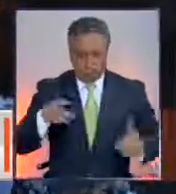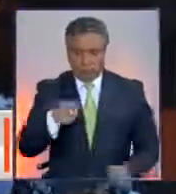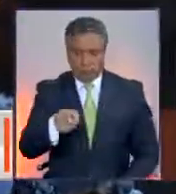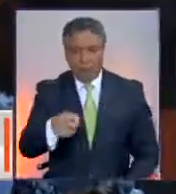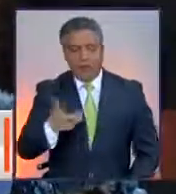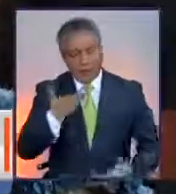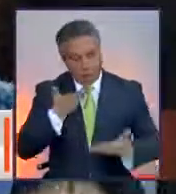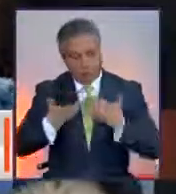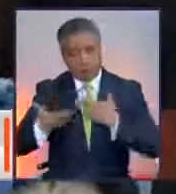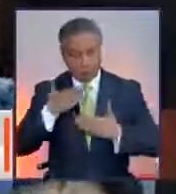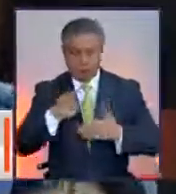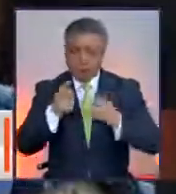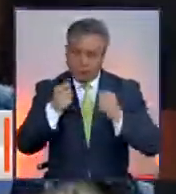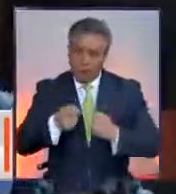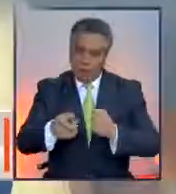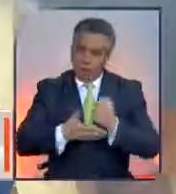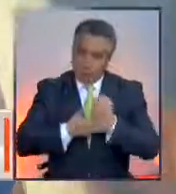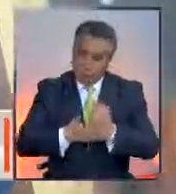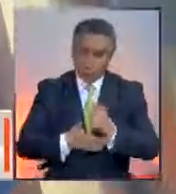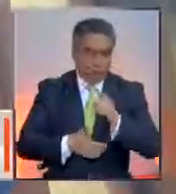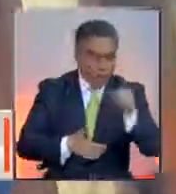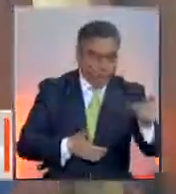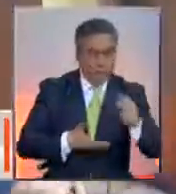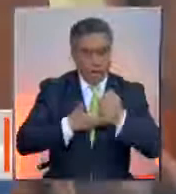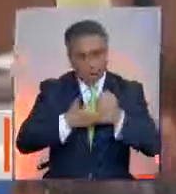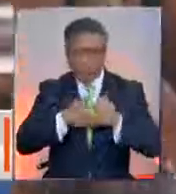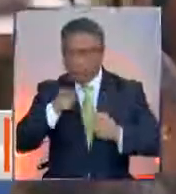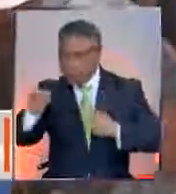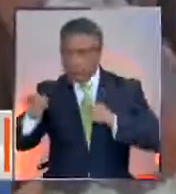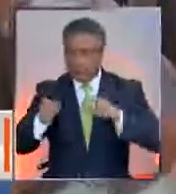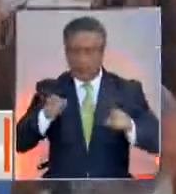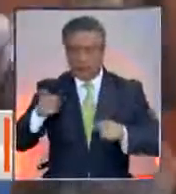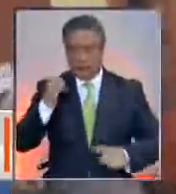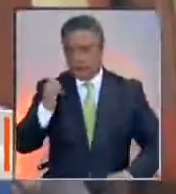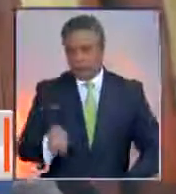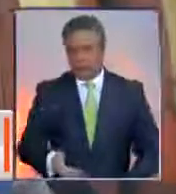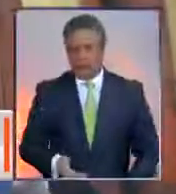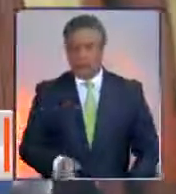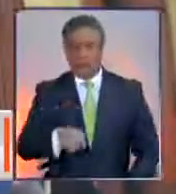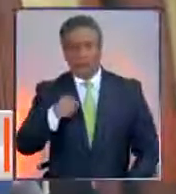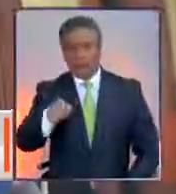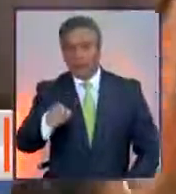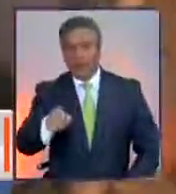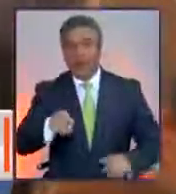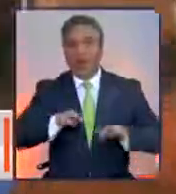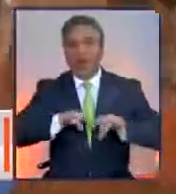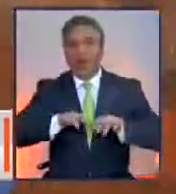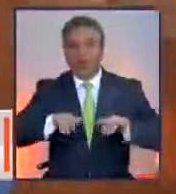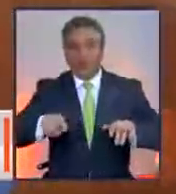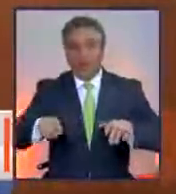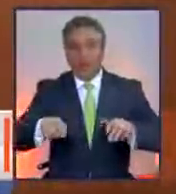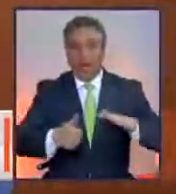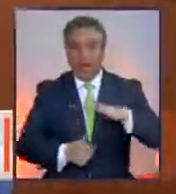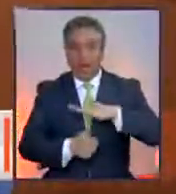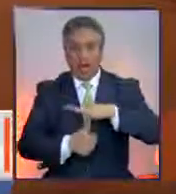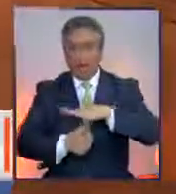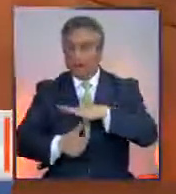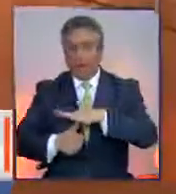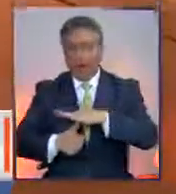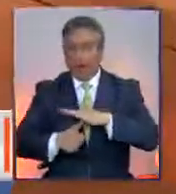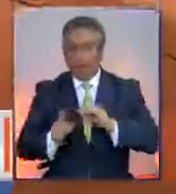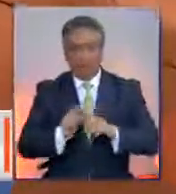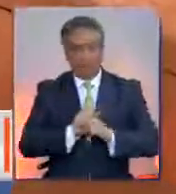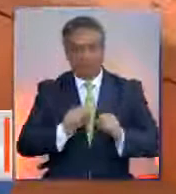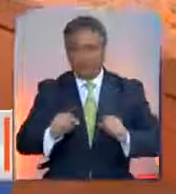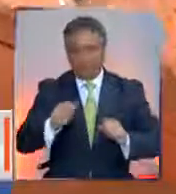si yo podía ayudar a tal persona o a otra persona. Poco se pudo rescatar de las oficinas de los concejales. Así quedó el anexo que Lara usó por última